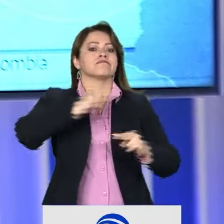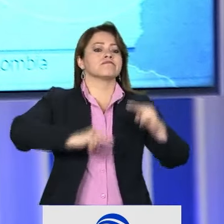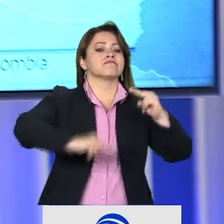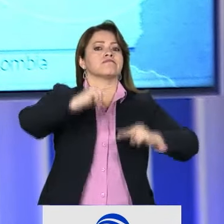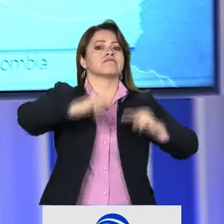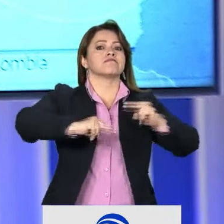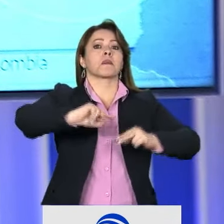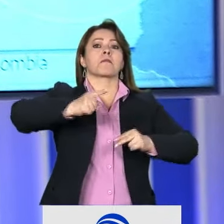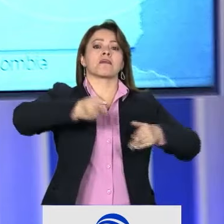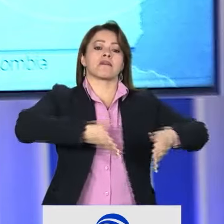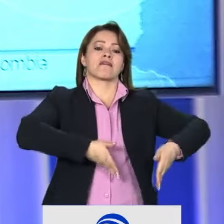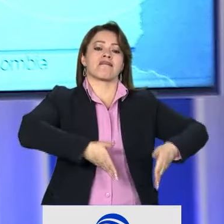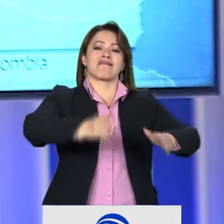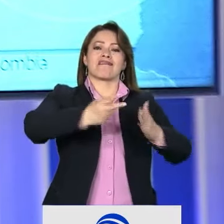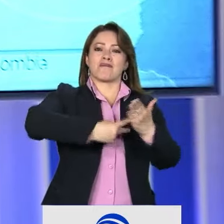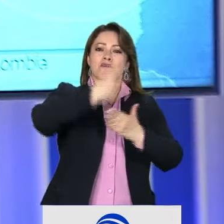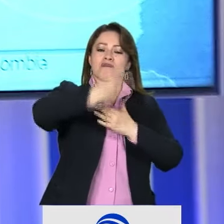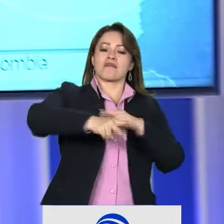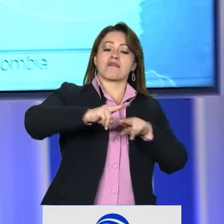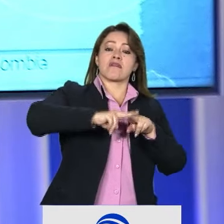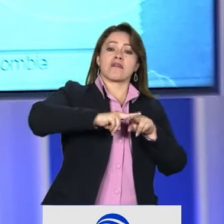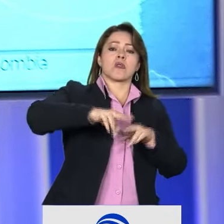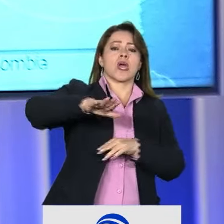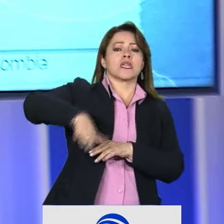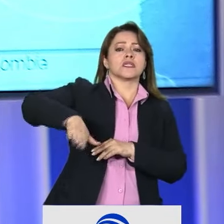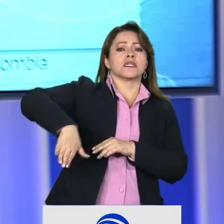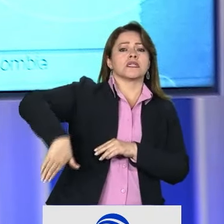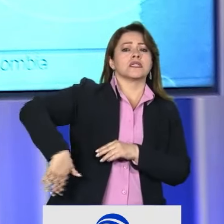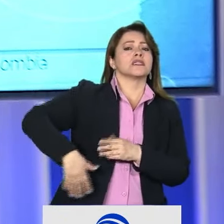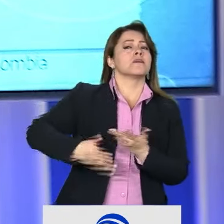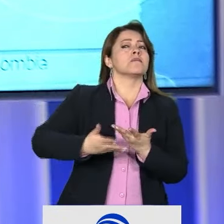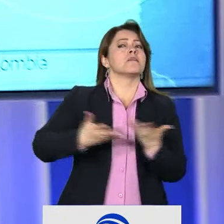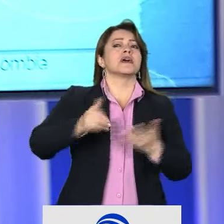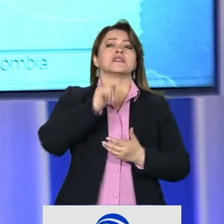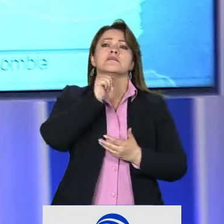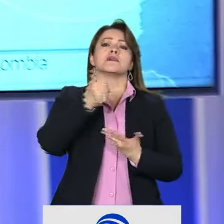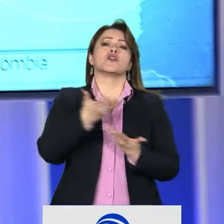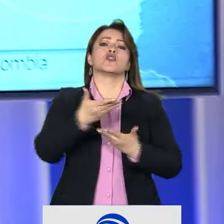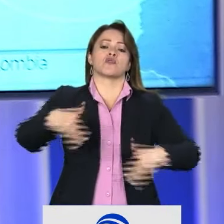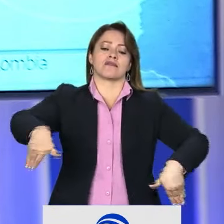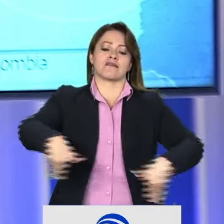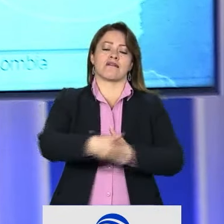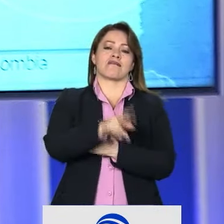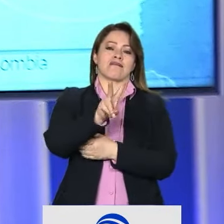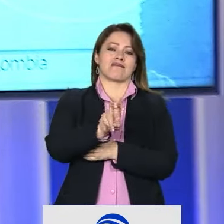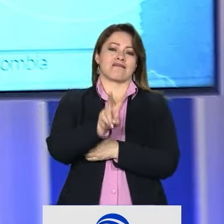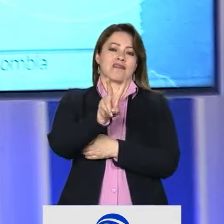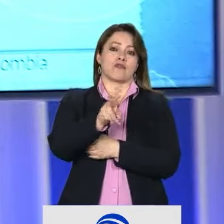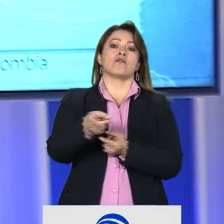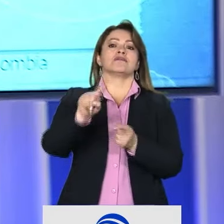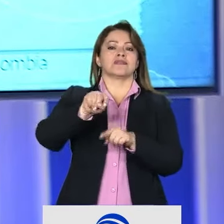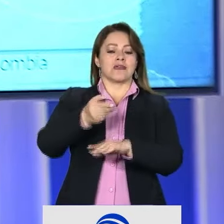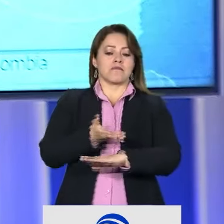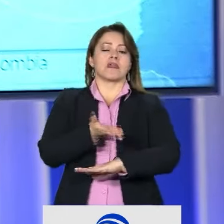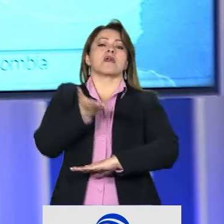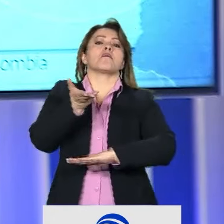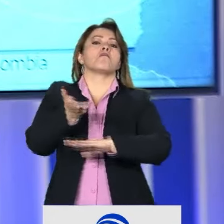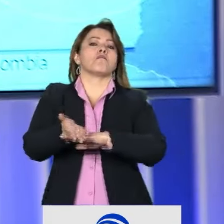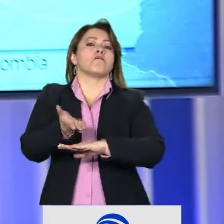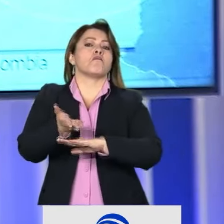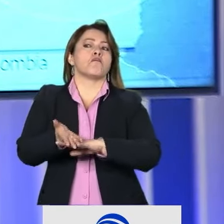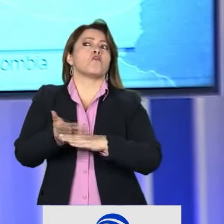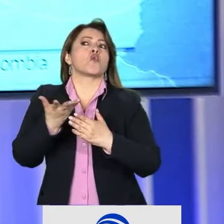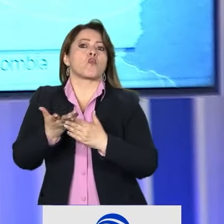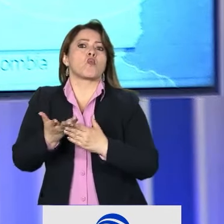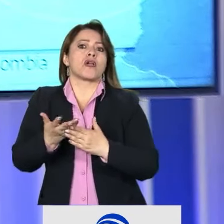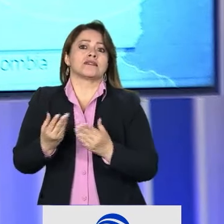línea del proyecto. El punto crítico se registra en la calle 72 y a su vez propuso el cambio de gerente del concesionario argumentando